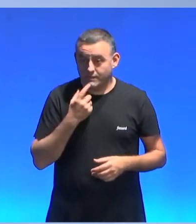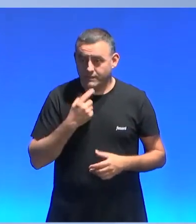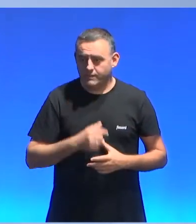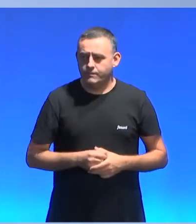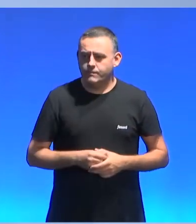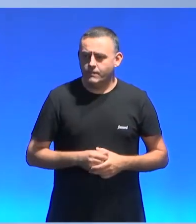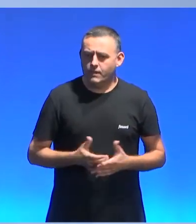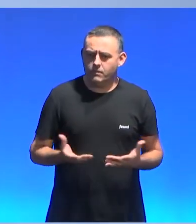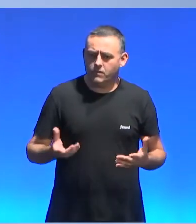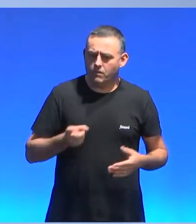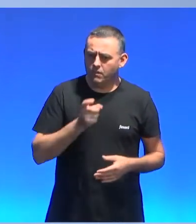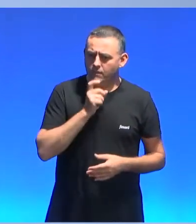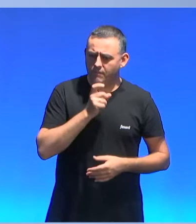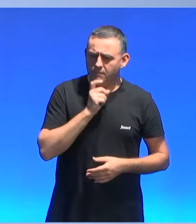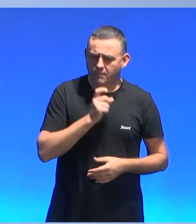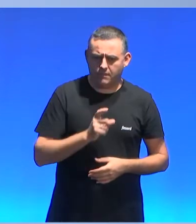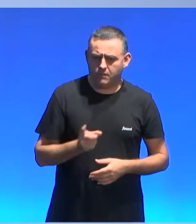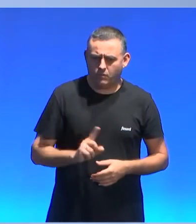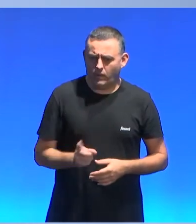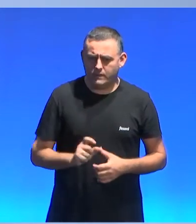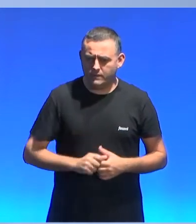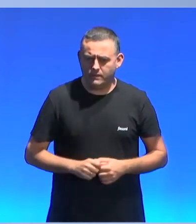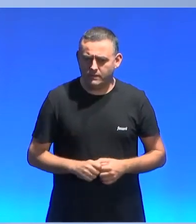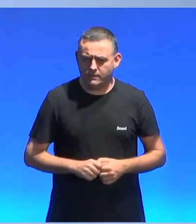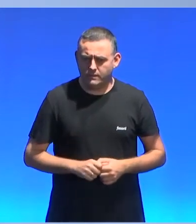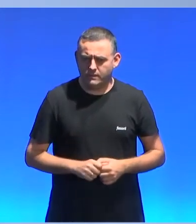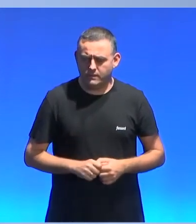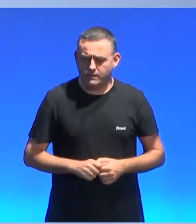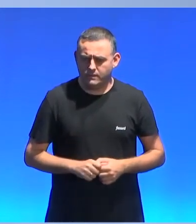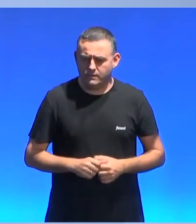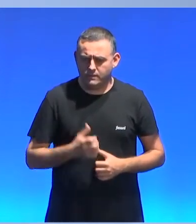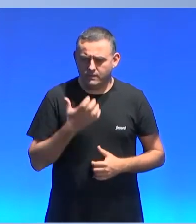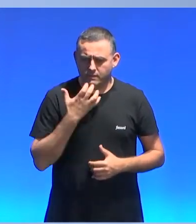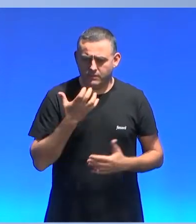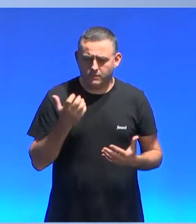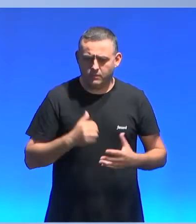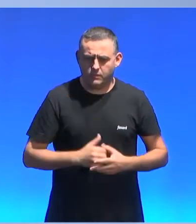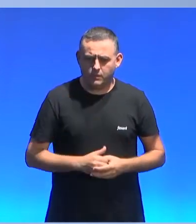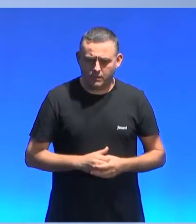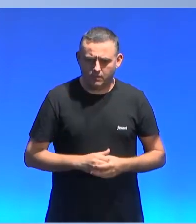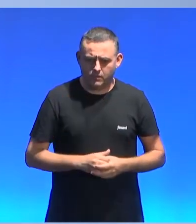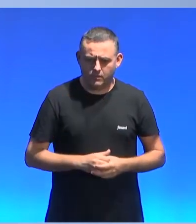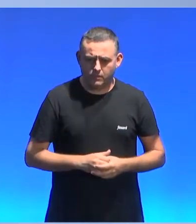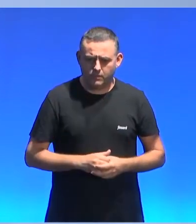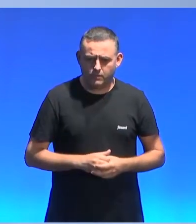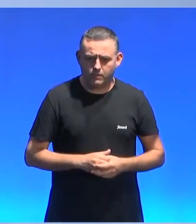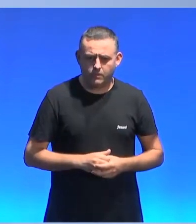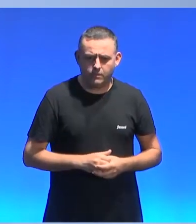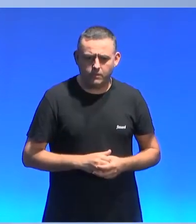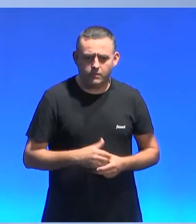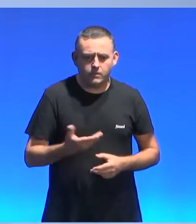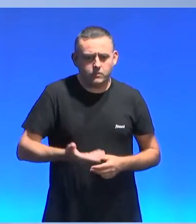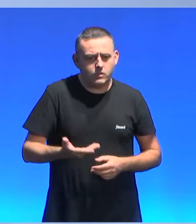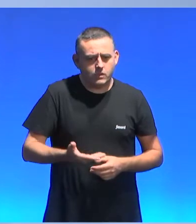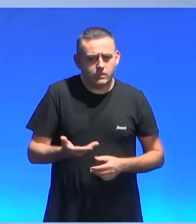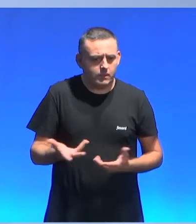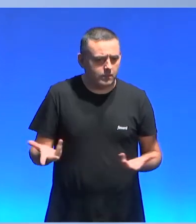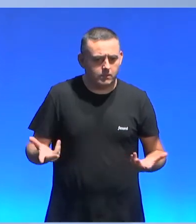niños. Son suficientes dos padres tomando mate en cada cuadra,